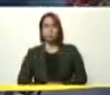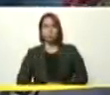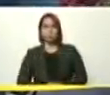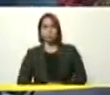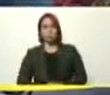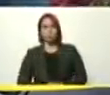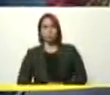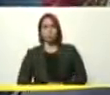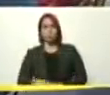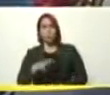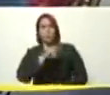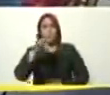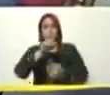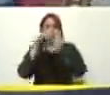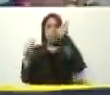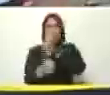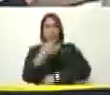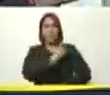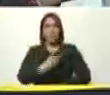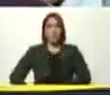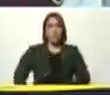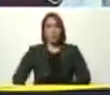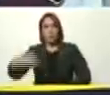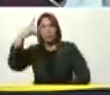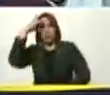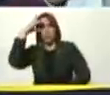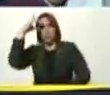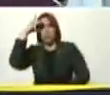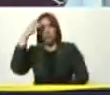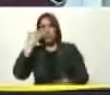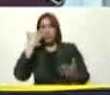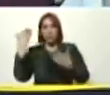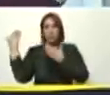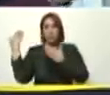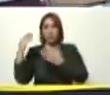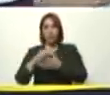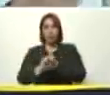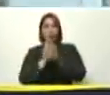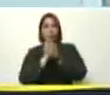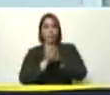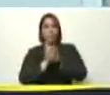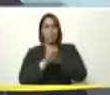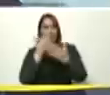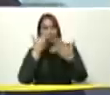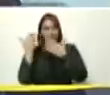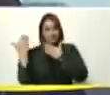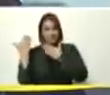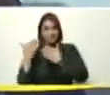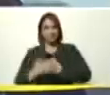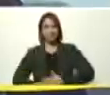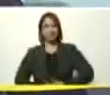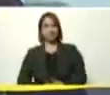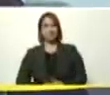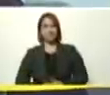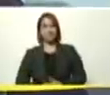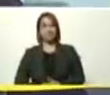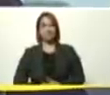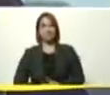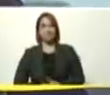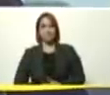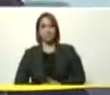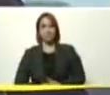señora vicepresidenta ejecutiva de la República Bolivariana de Venezuela, compañera Delcy Eloína Rodríguez